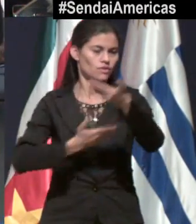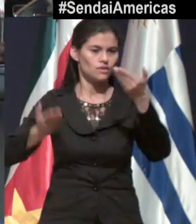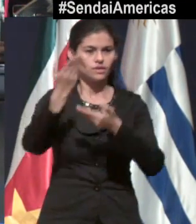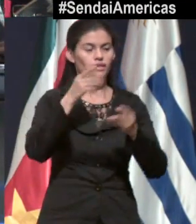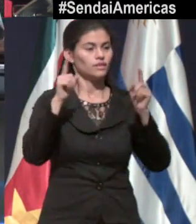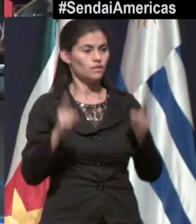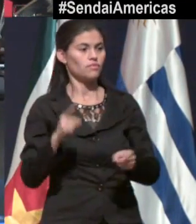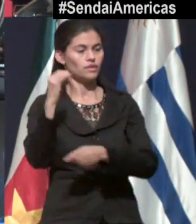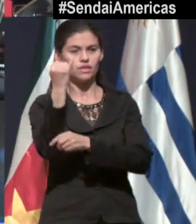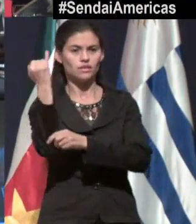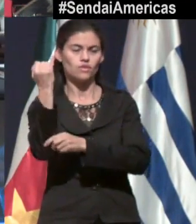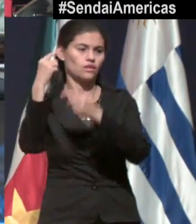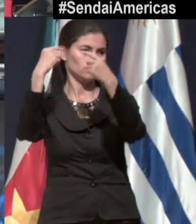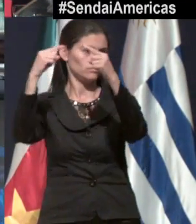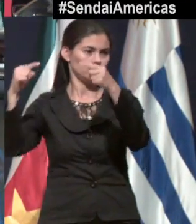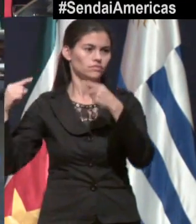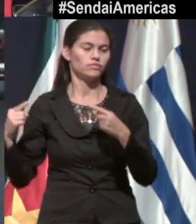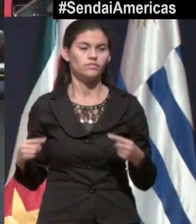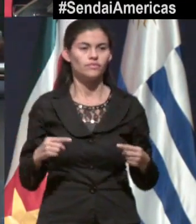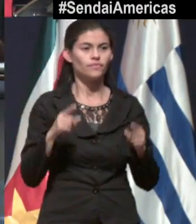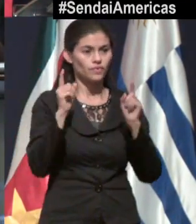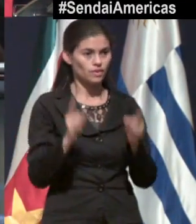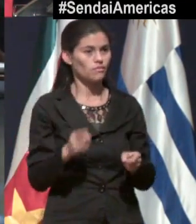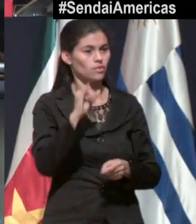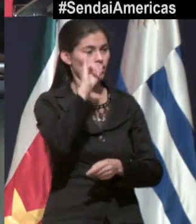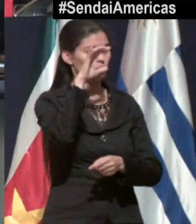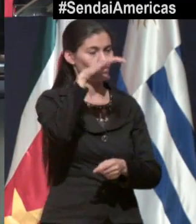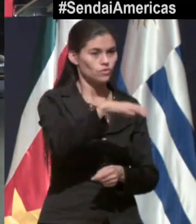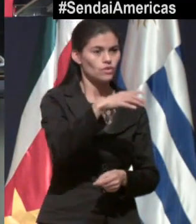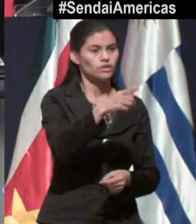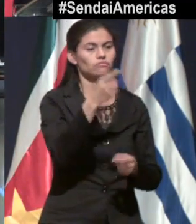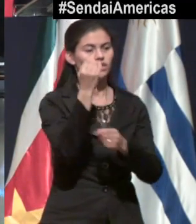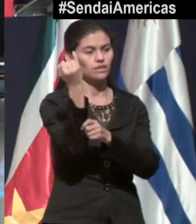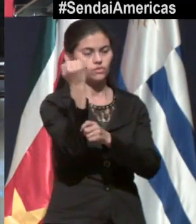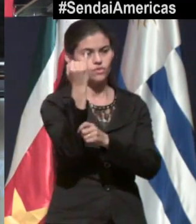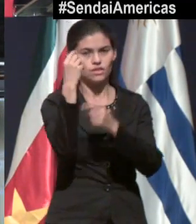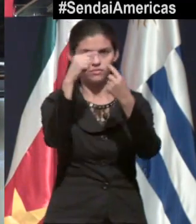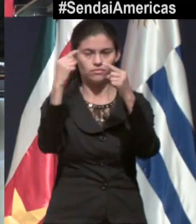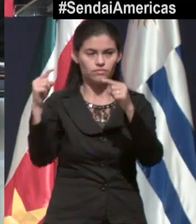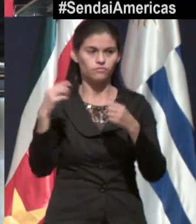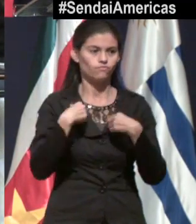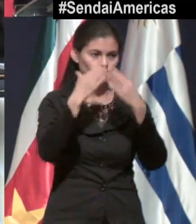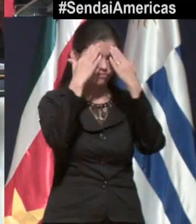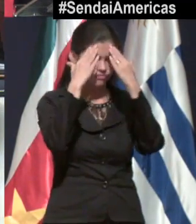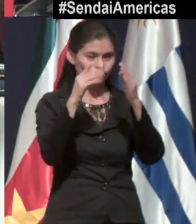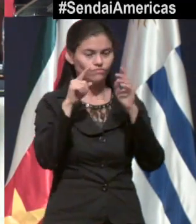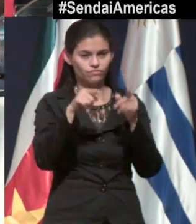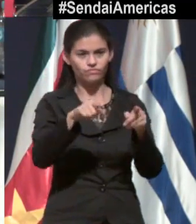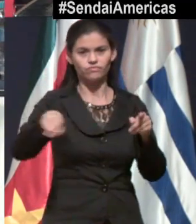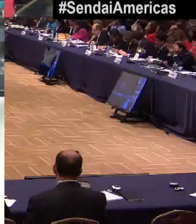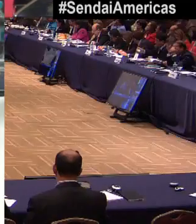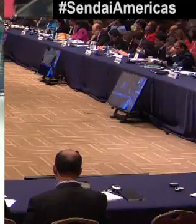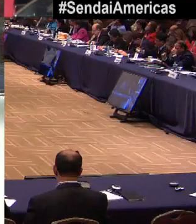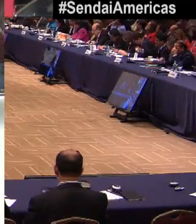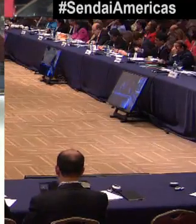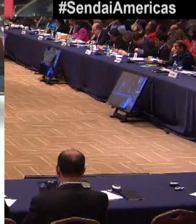organizaciones internacionales y a donantes e instituciones financieras internacionales. Agradezco su atención y les deseo